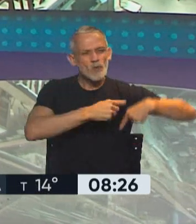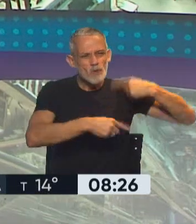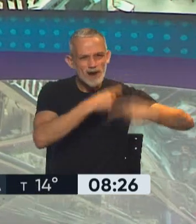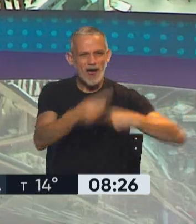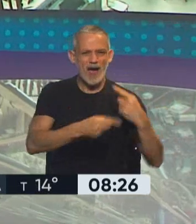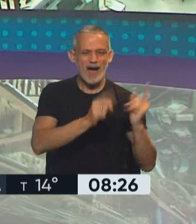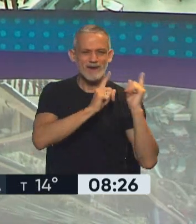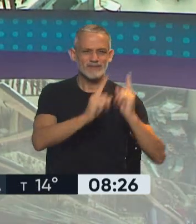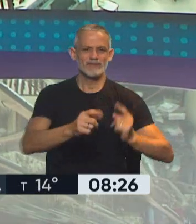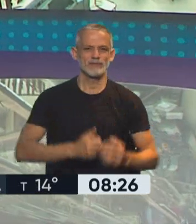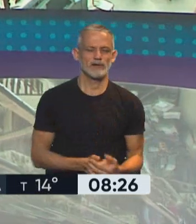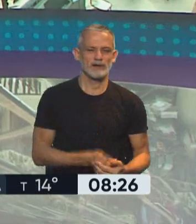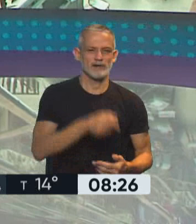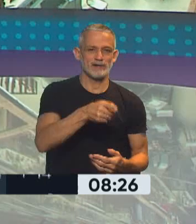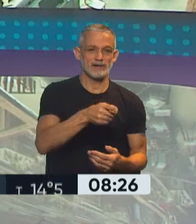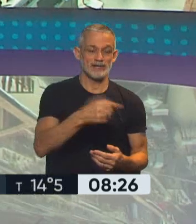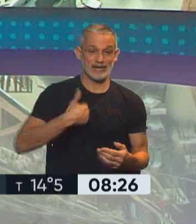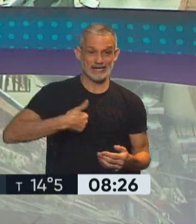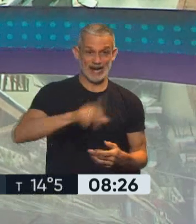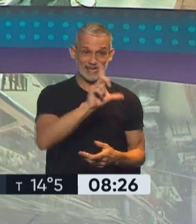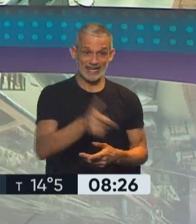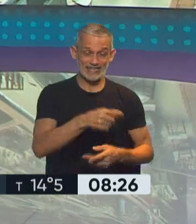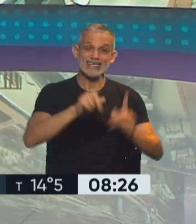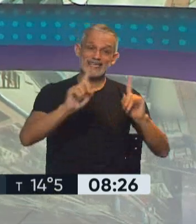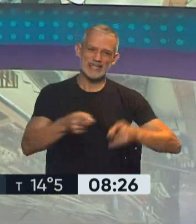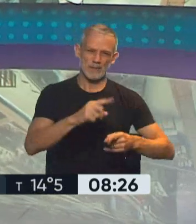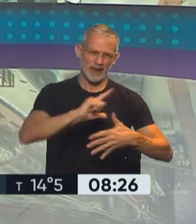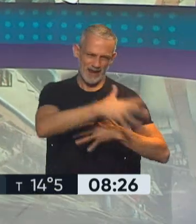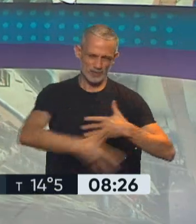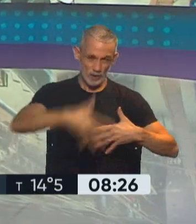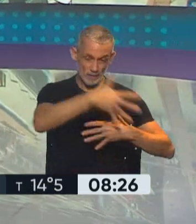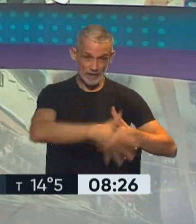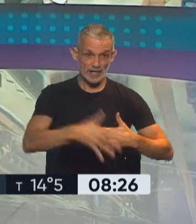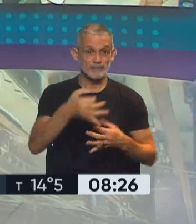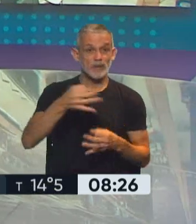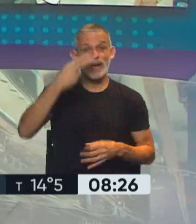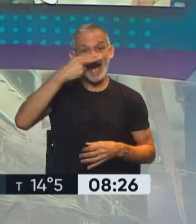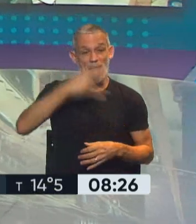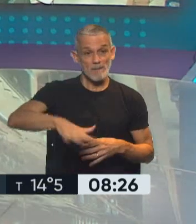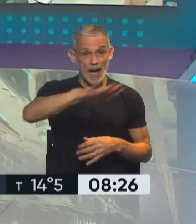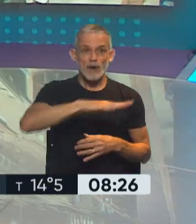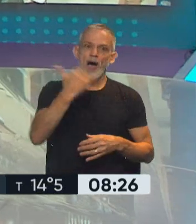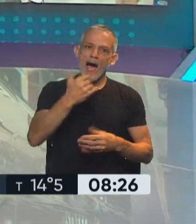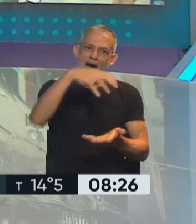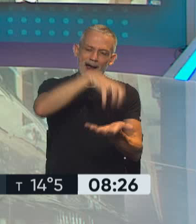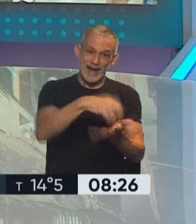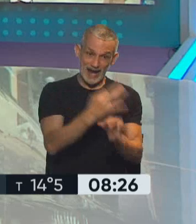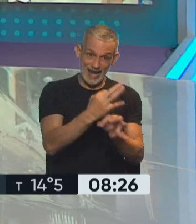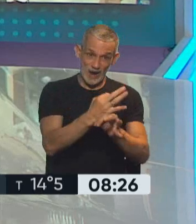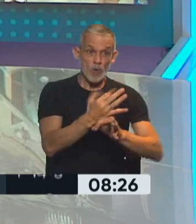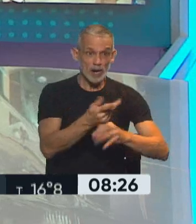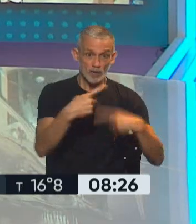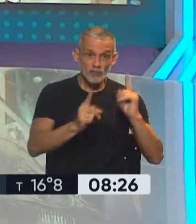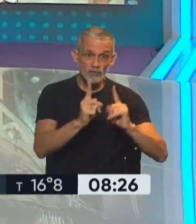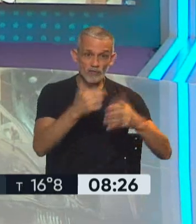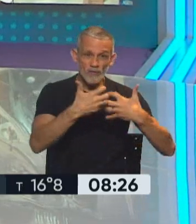una cultura muy rica en la República Argentina y en toda la región. Lo cierto es que en Almagro hay una escuela de cerámica. Sigue